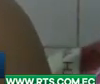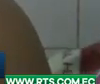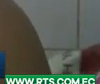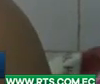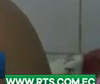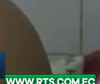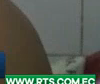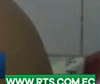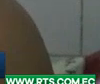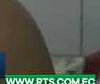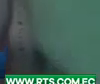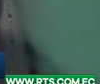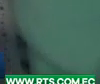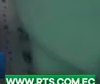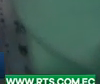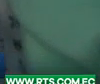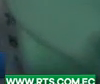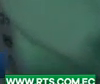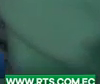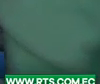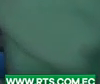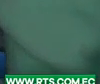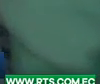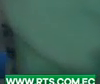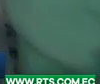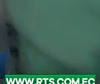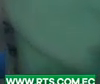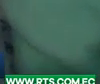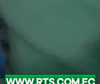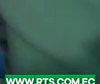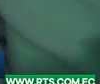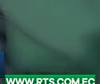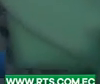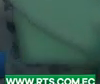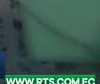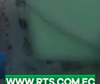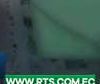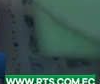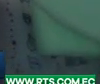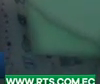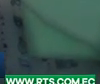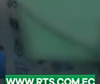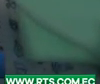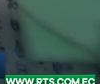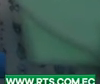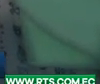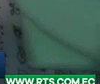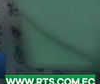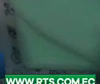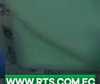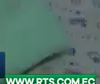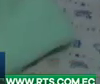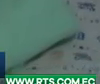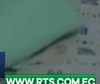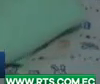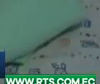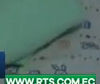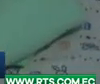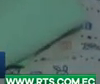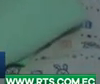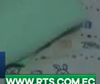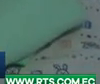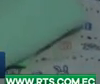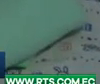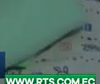¿Con lo que me puedan ayudar? Nacen trillizos en Babahoyo. Sus padres son de escasos recursos económicos, por lo que